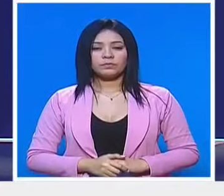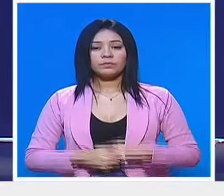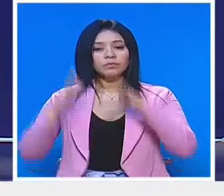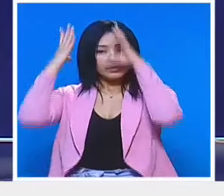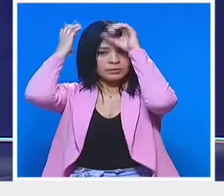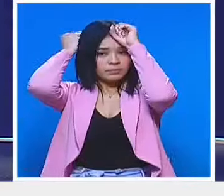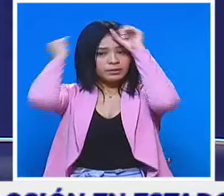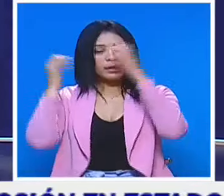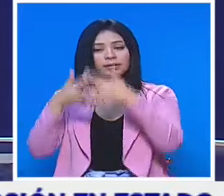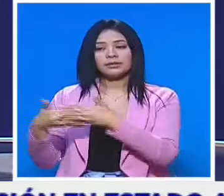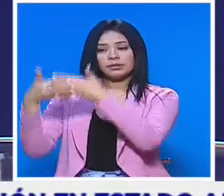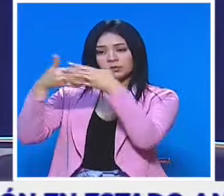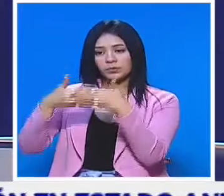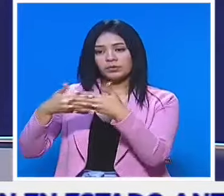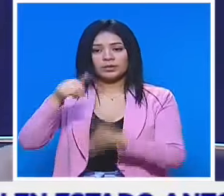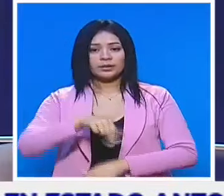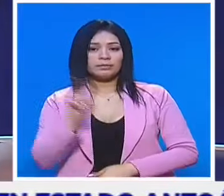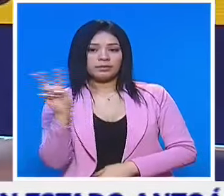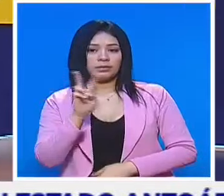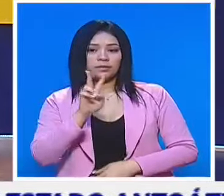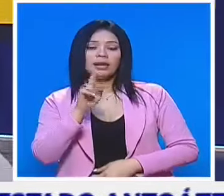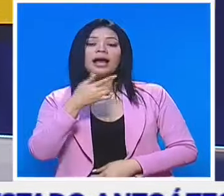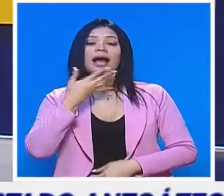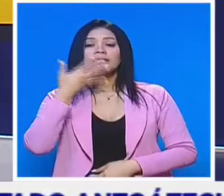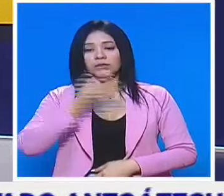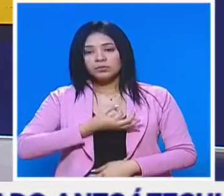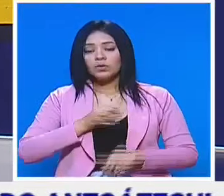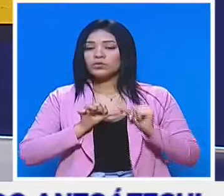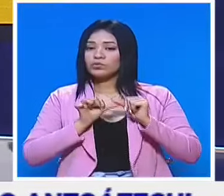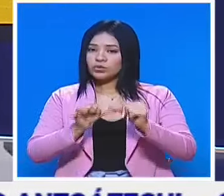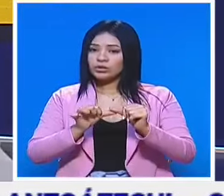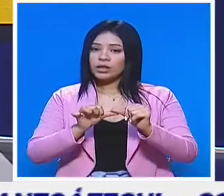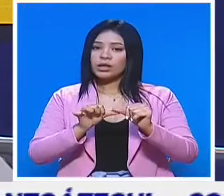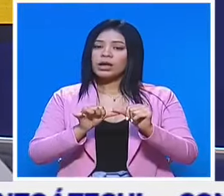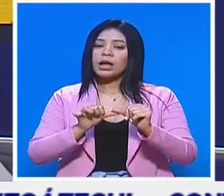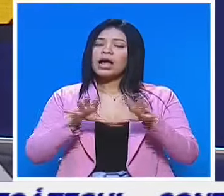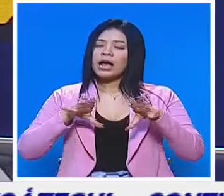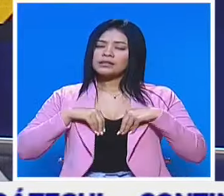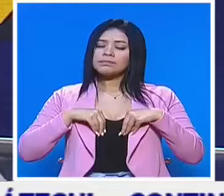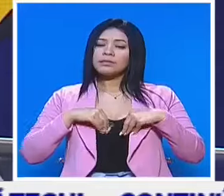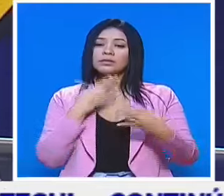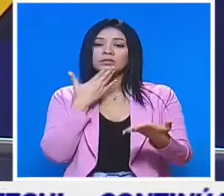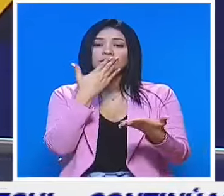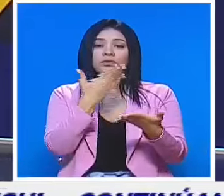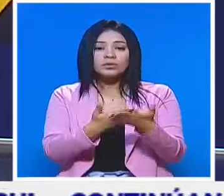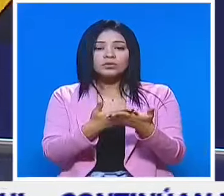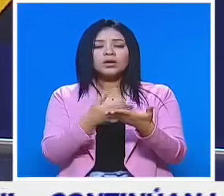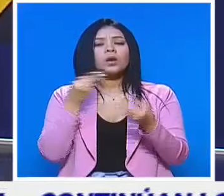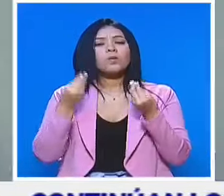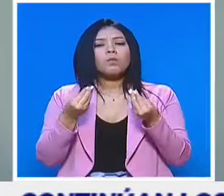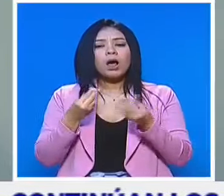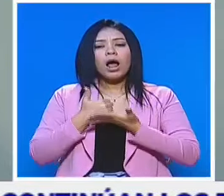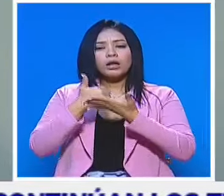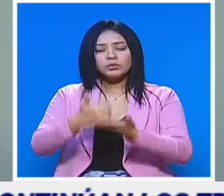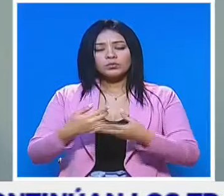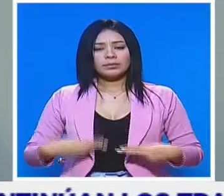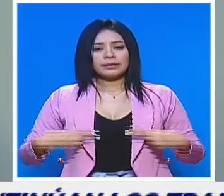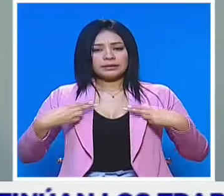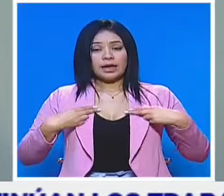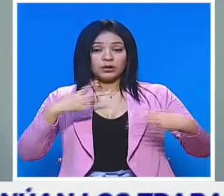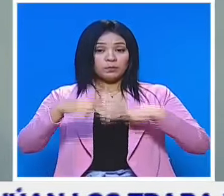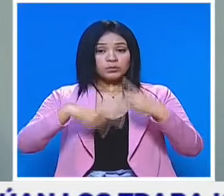La Embajada de Estados Unidos en Venezuela afirmó que continúan aceptando solicitudes para el parole humanitario. Este